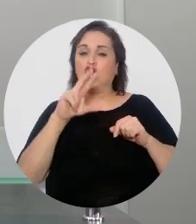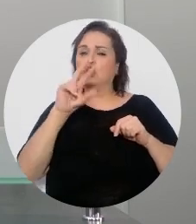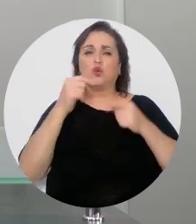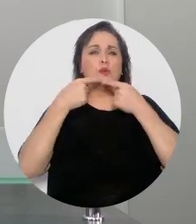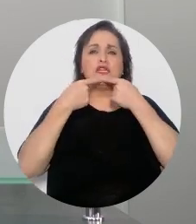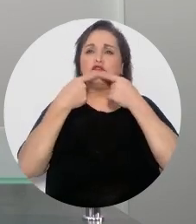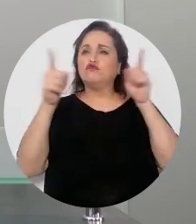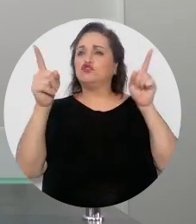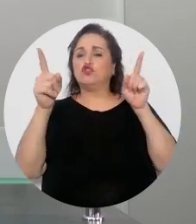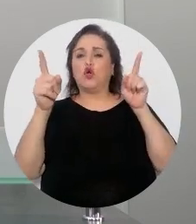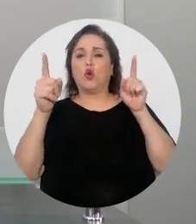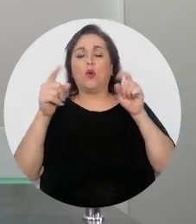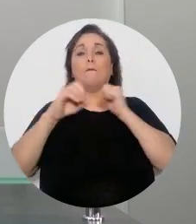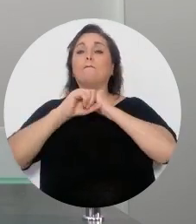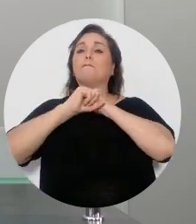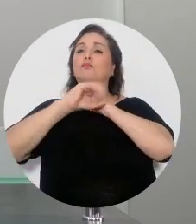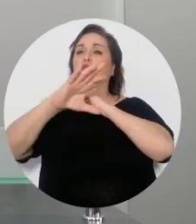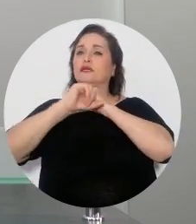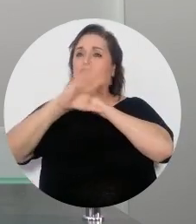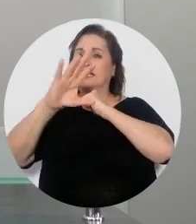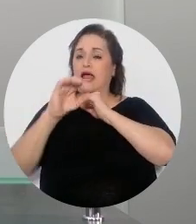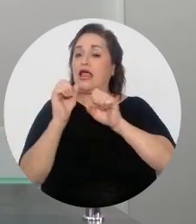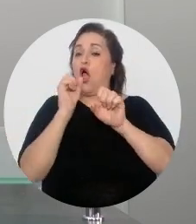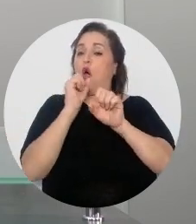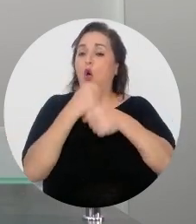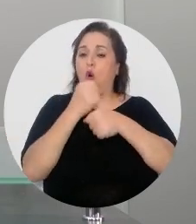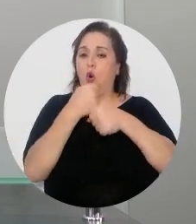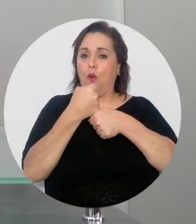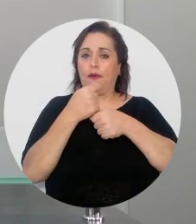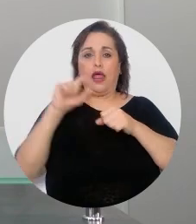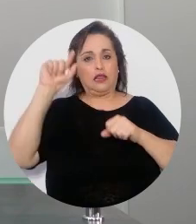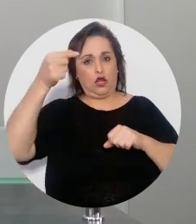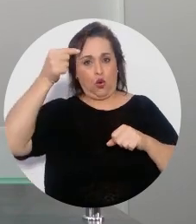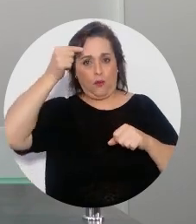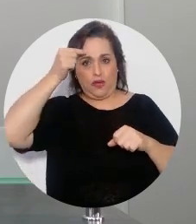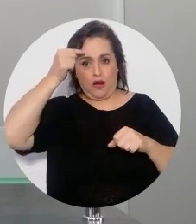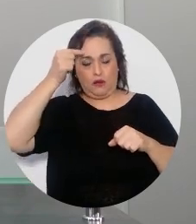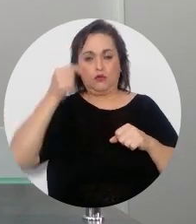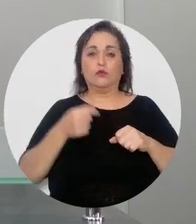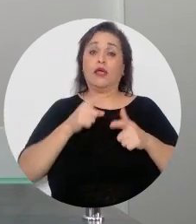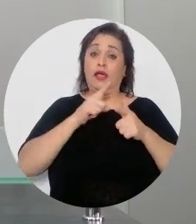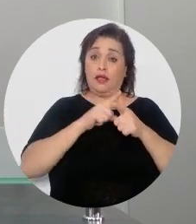consideran como difusión publicitaria de la obra de gobierno.